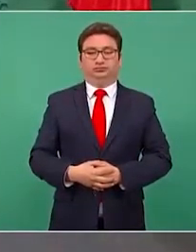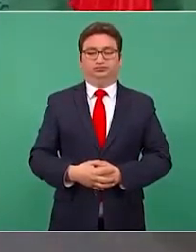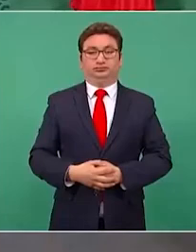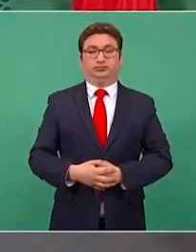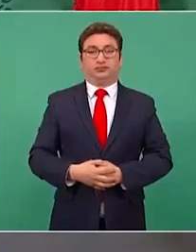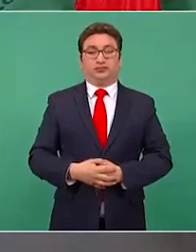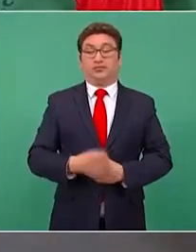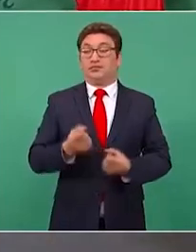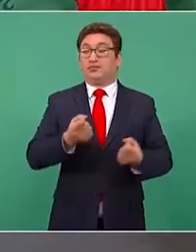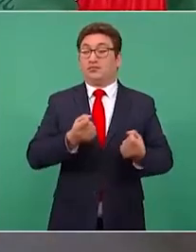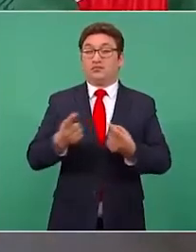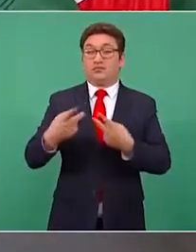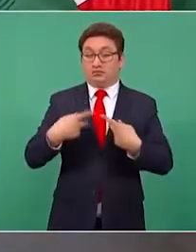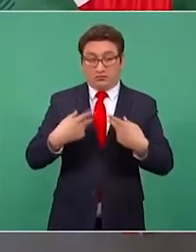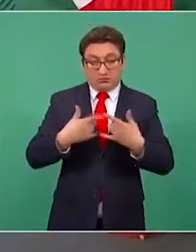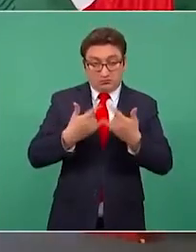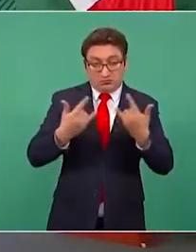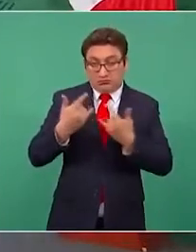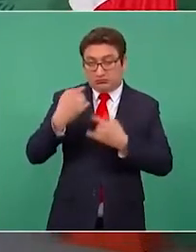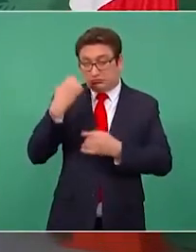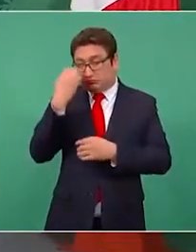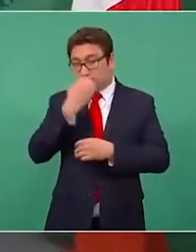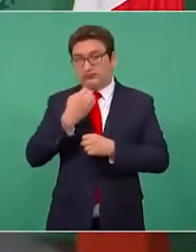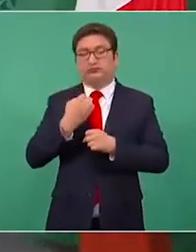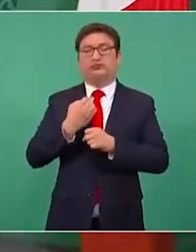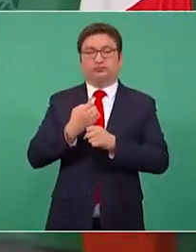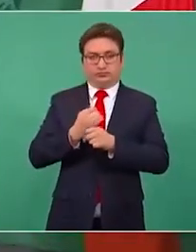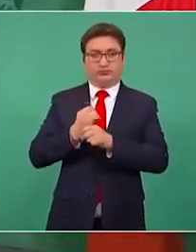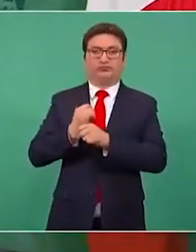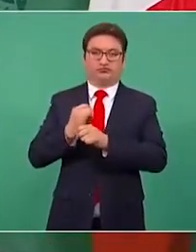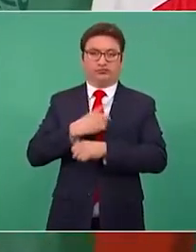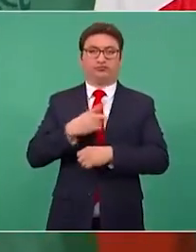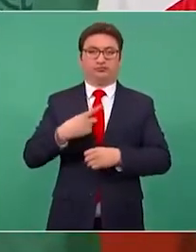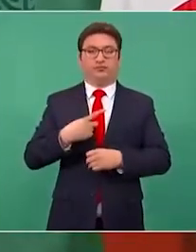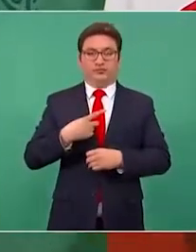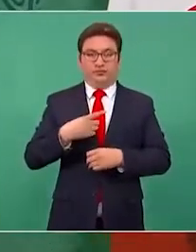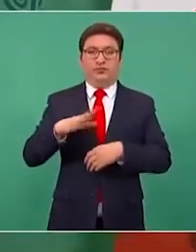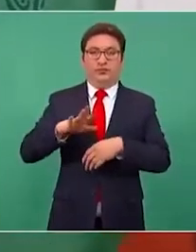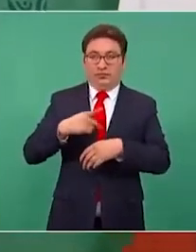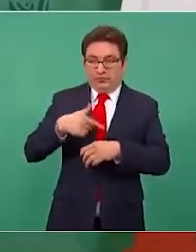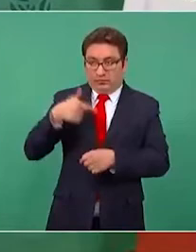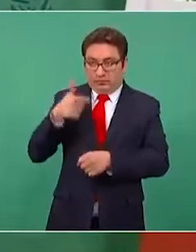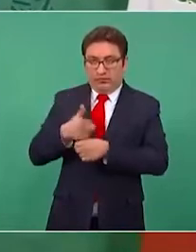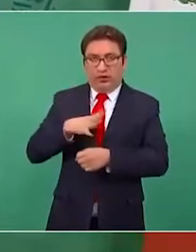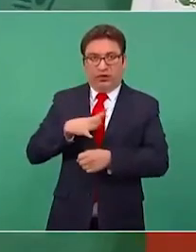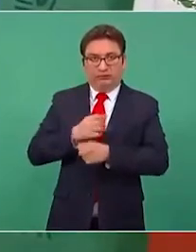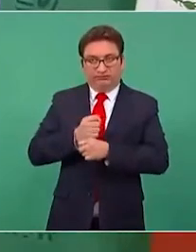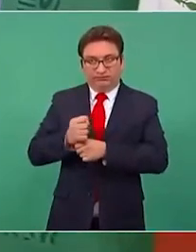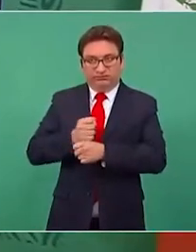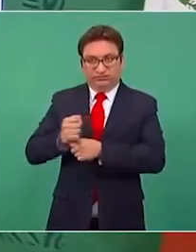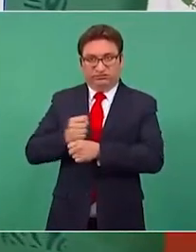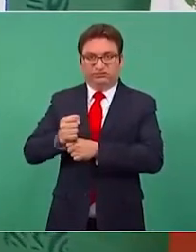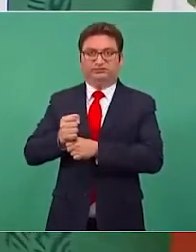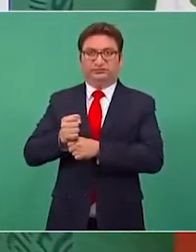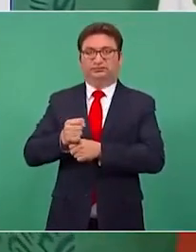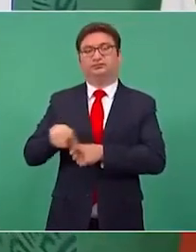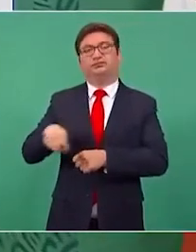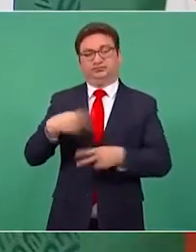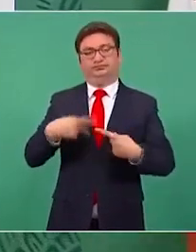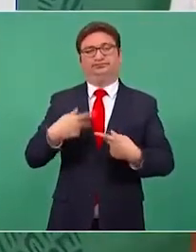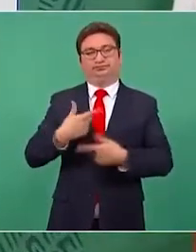casos que deben de revisarse y donde está demostrada la tortura, hay que darles